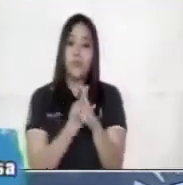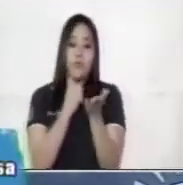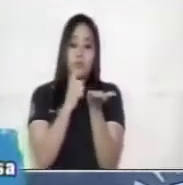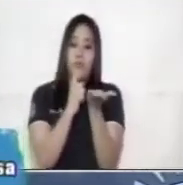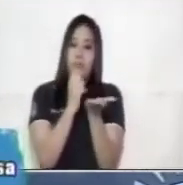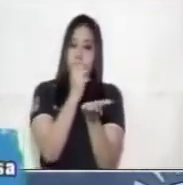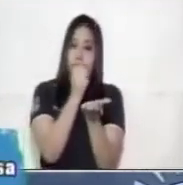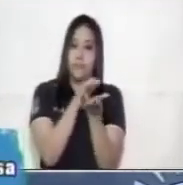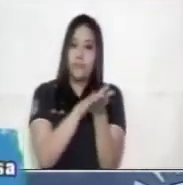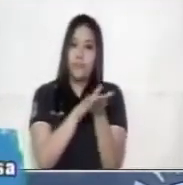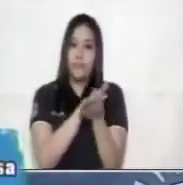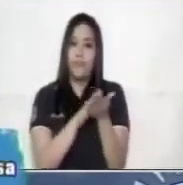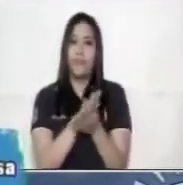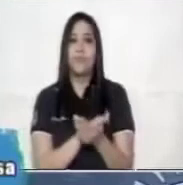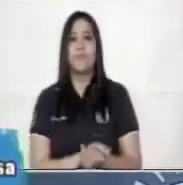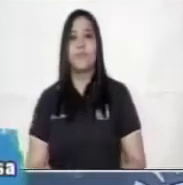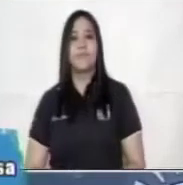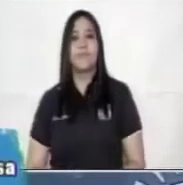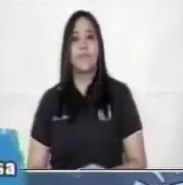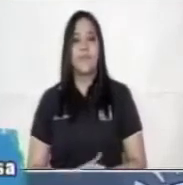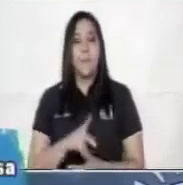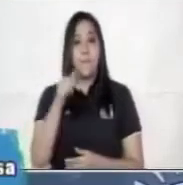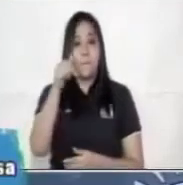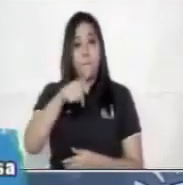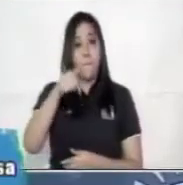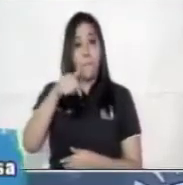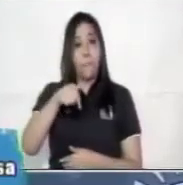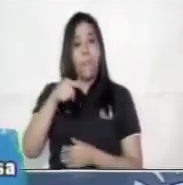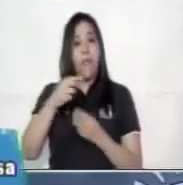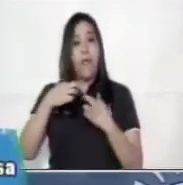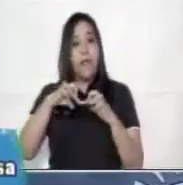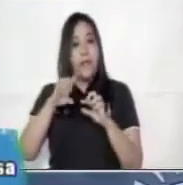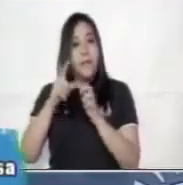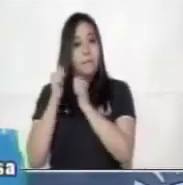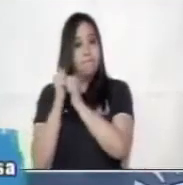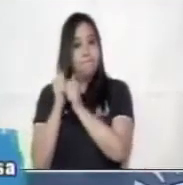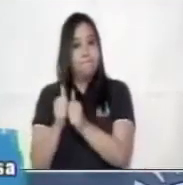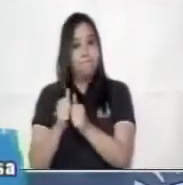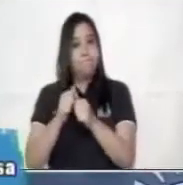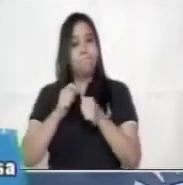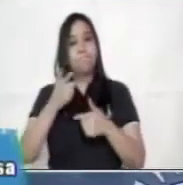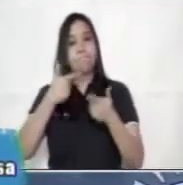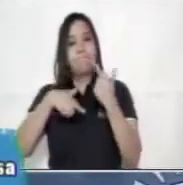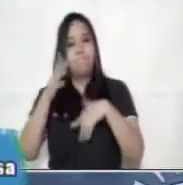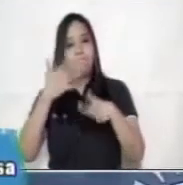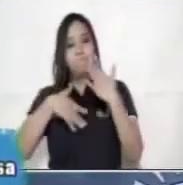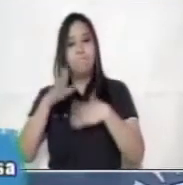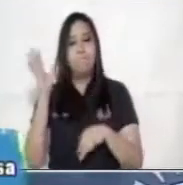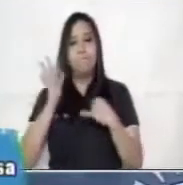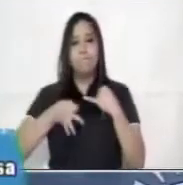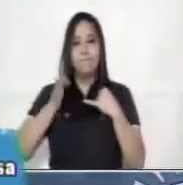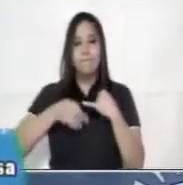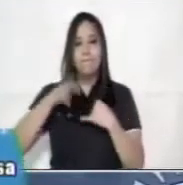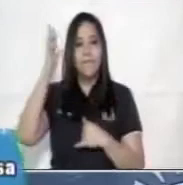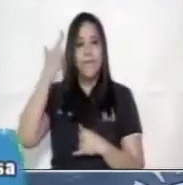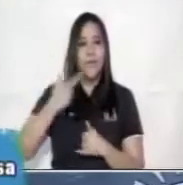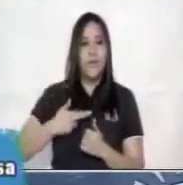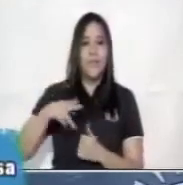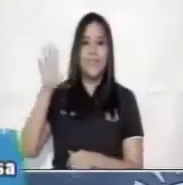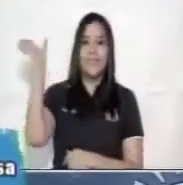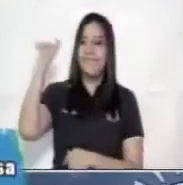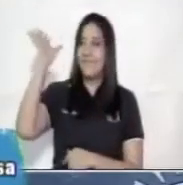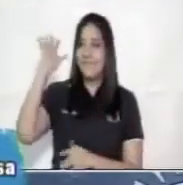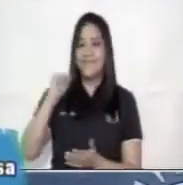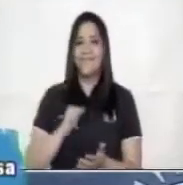gel antibacterial. En esta oportunidad nos acompaña en la interpretación de lengua de señas Lourdes.